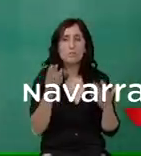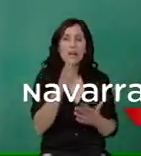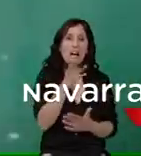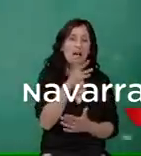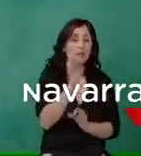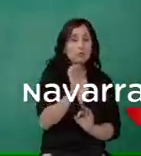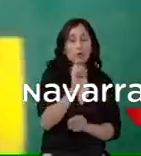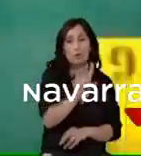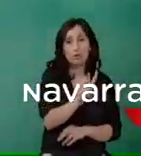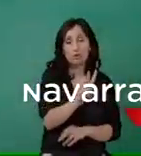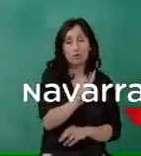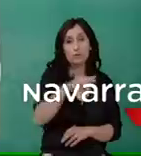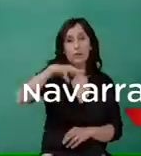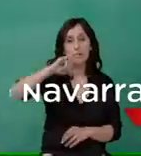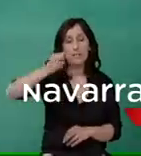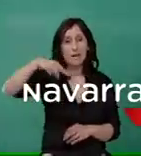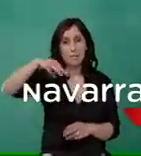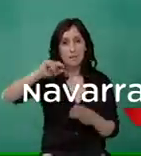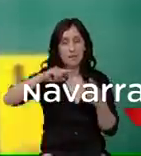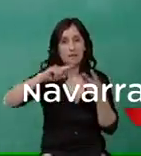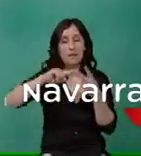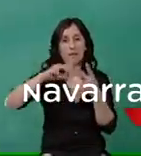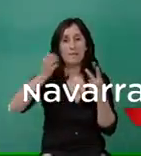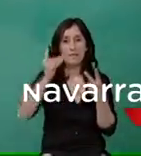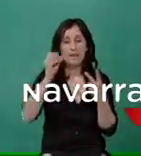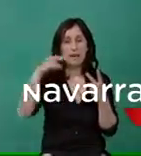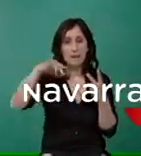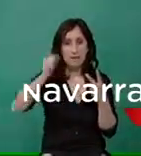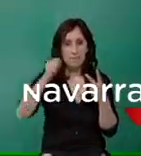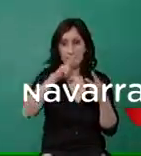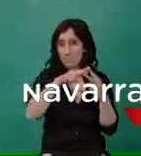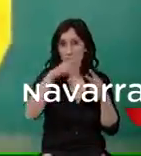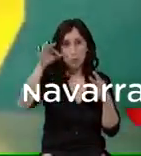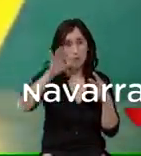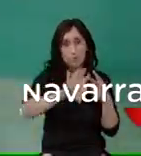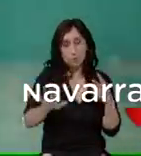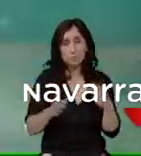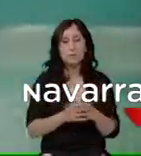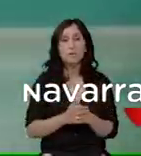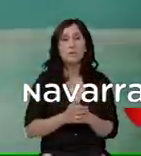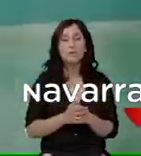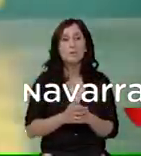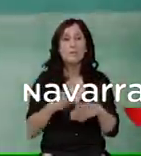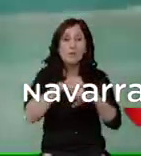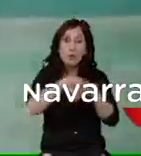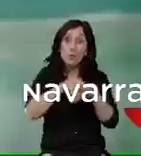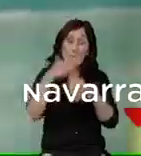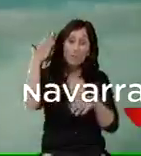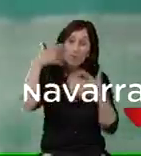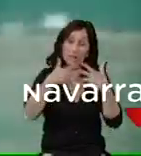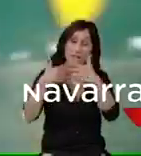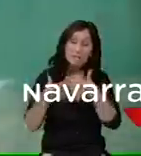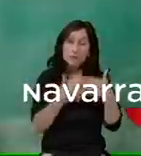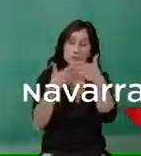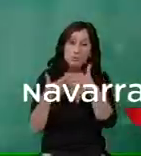quedan dos, el de Miami y el de Dania. Entonces, el gobierno de Estados Unidos, había